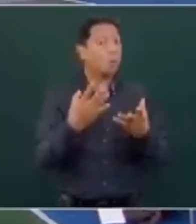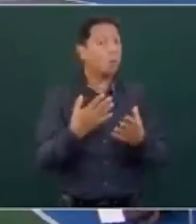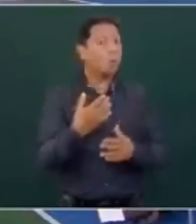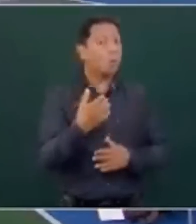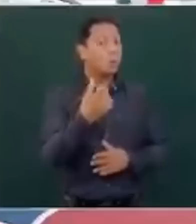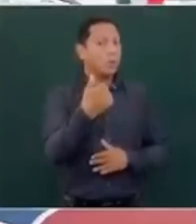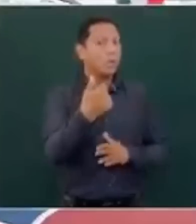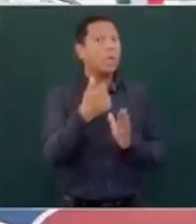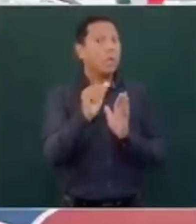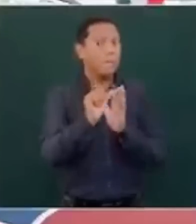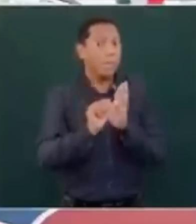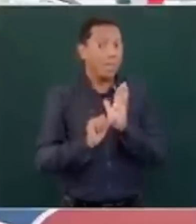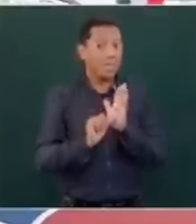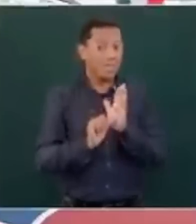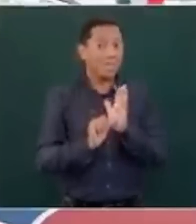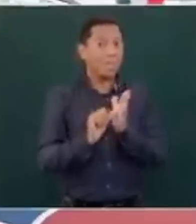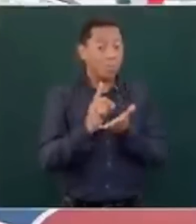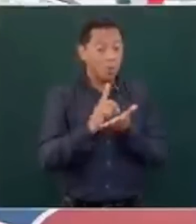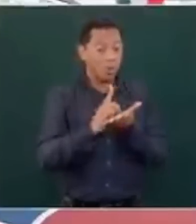Es una droga terrible.